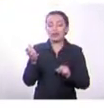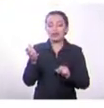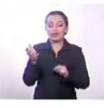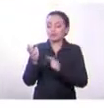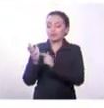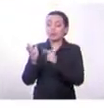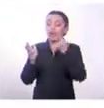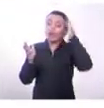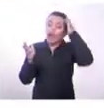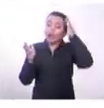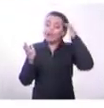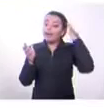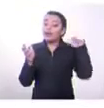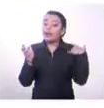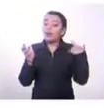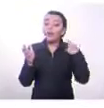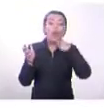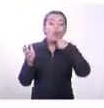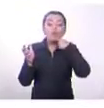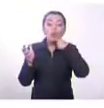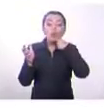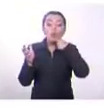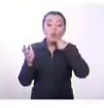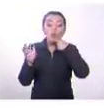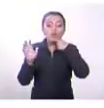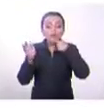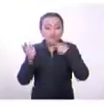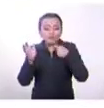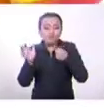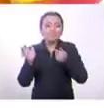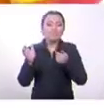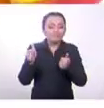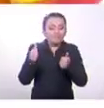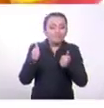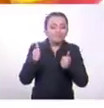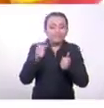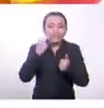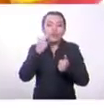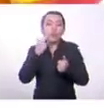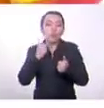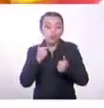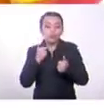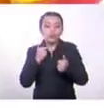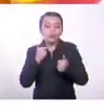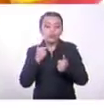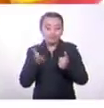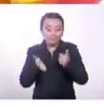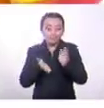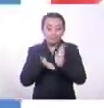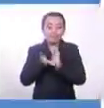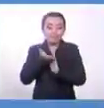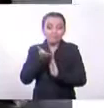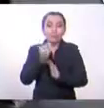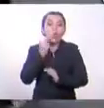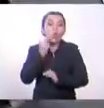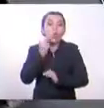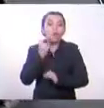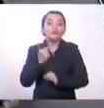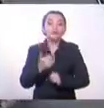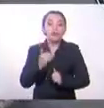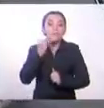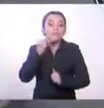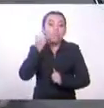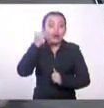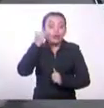rojito. Ya amarillito está medio sazón y luego está maduro. Está dulce, ¿no? Está Entonces, dulce. ¿ves cómo